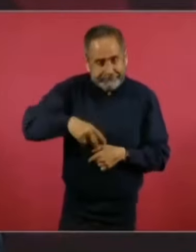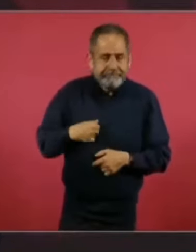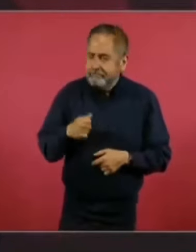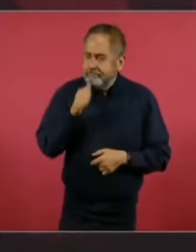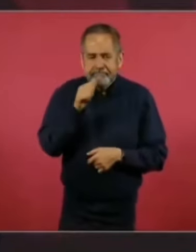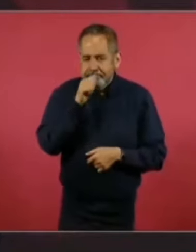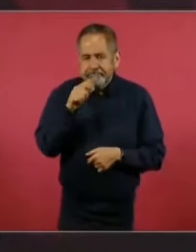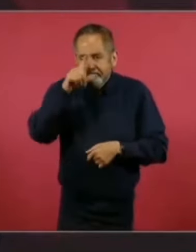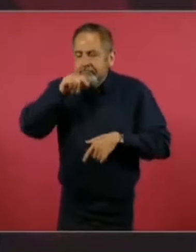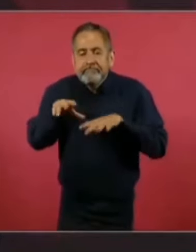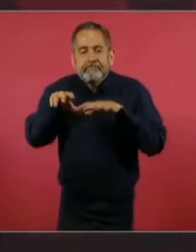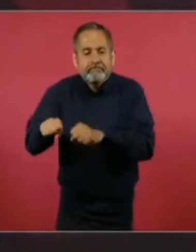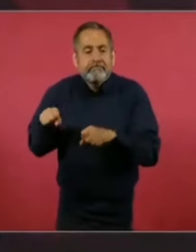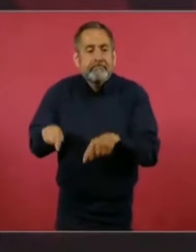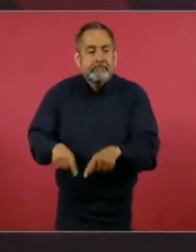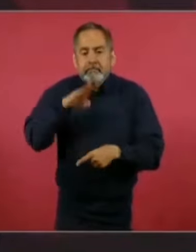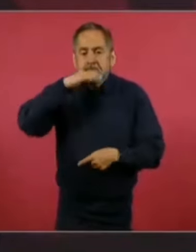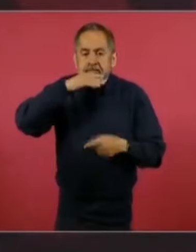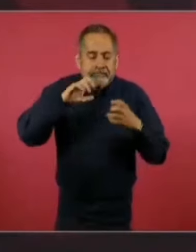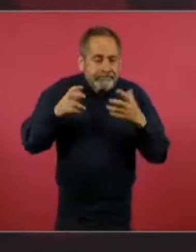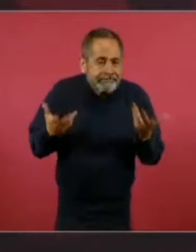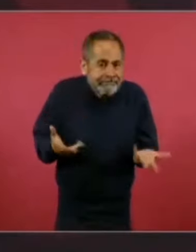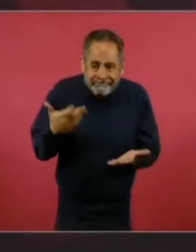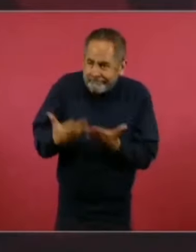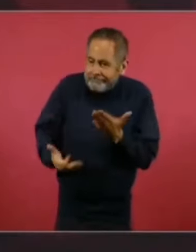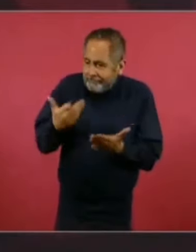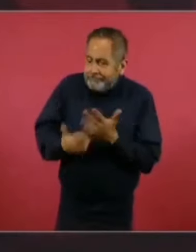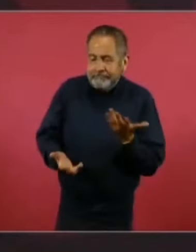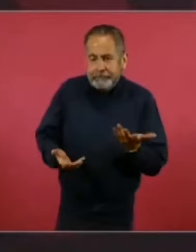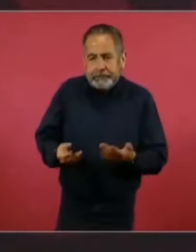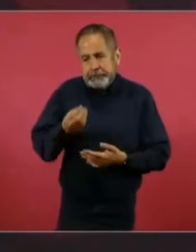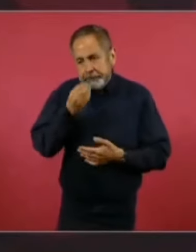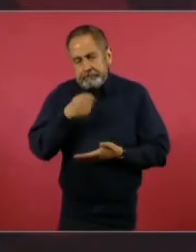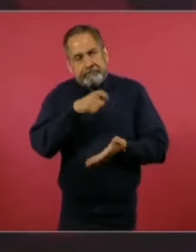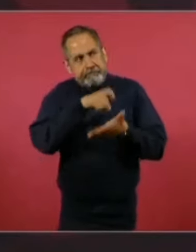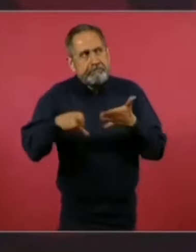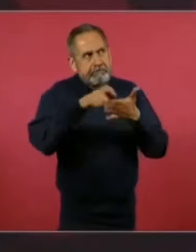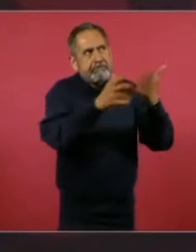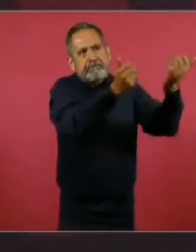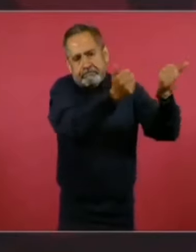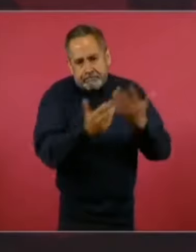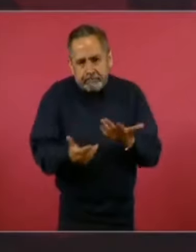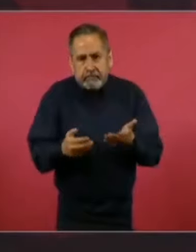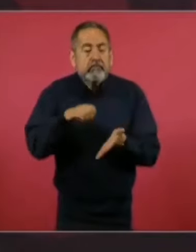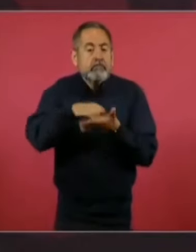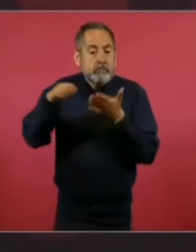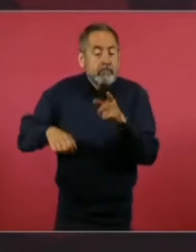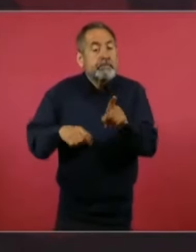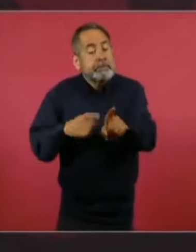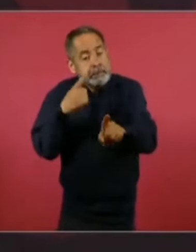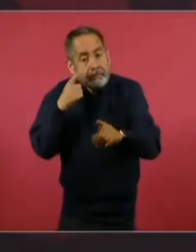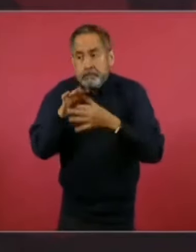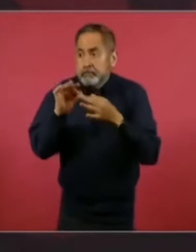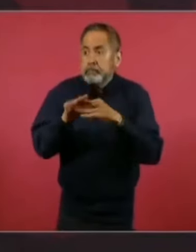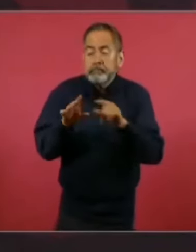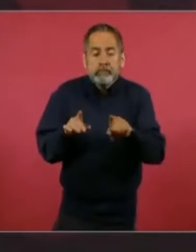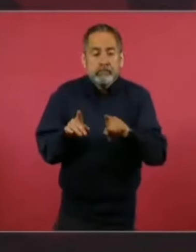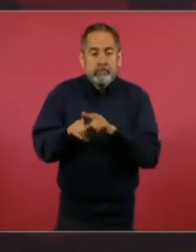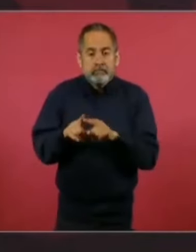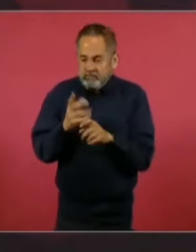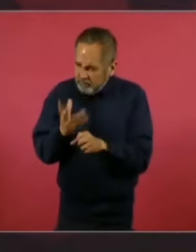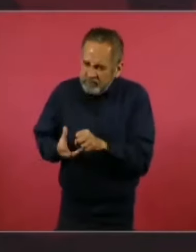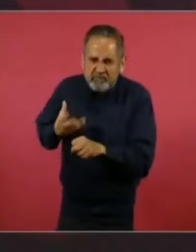autosuficientes en maíz. Somos autosuficientes y eso lo reforzamos y lo